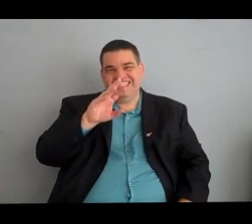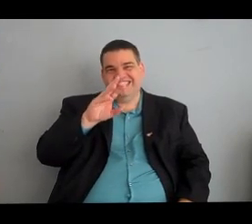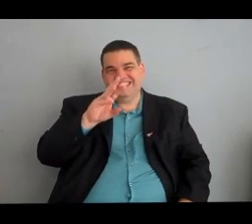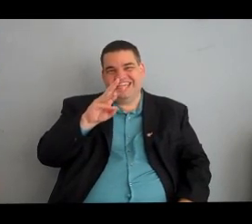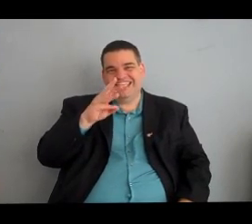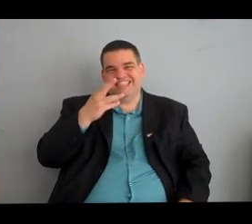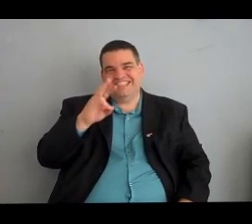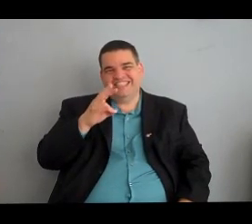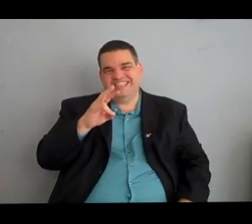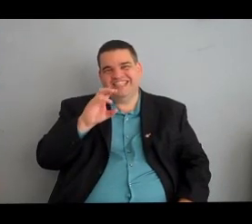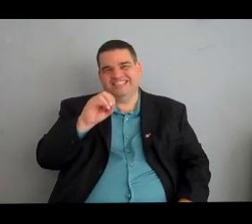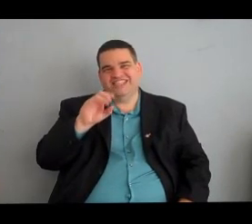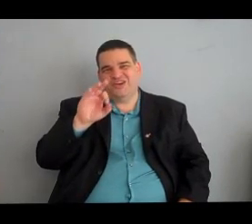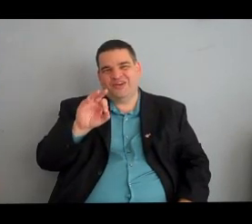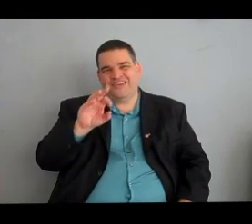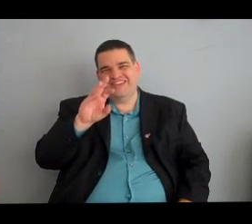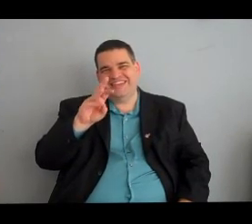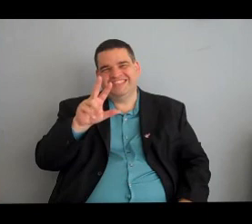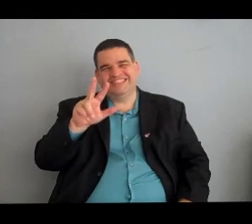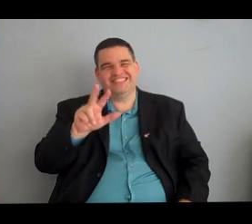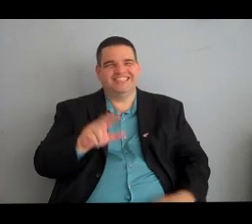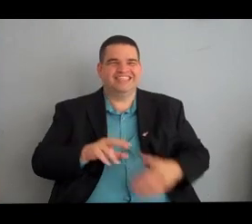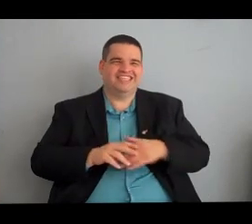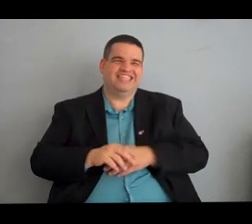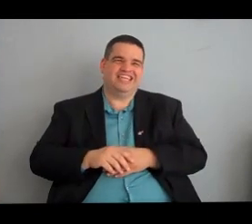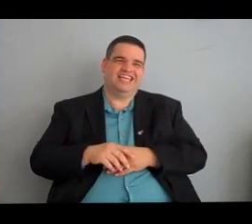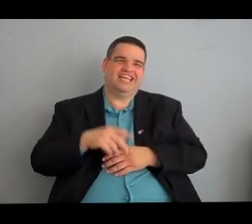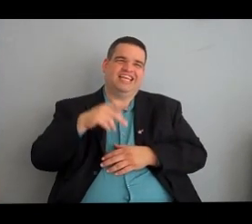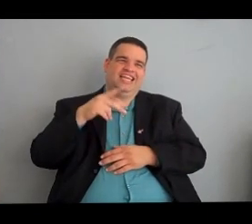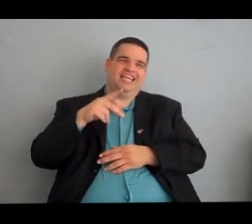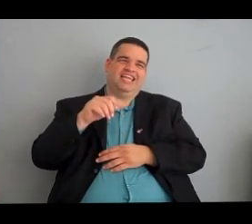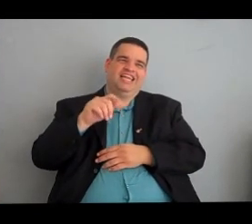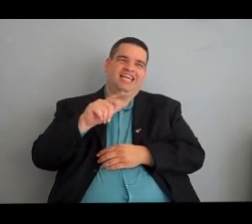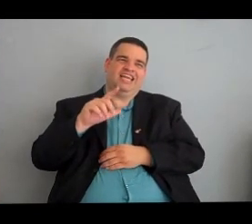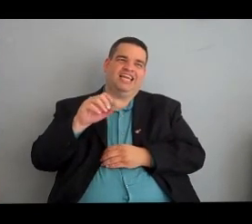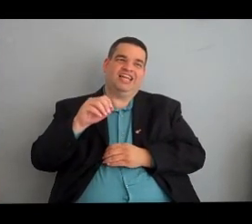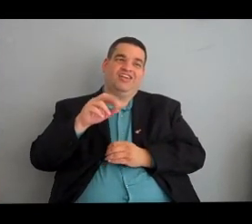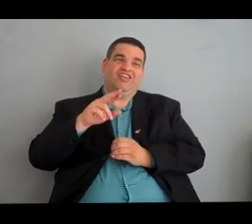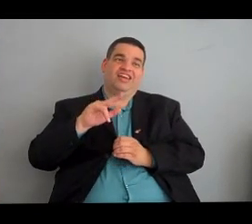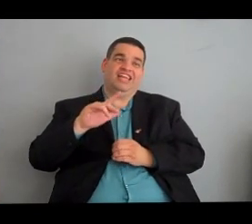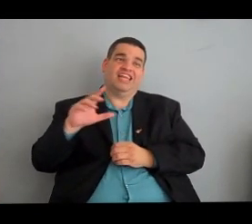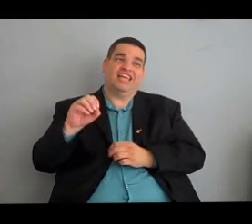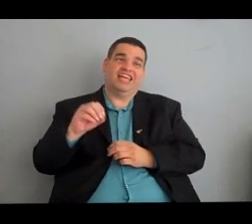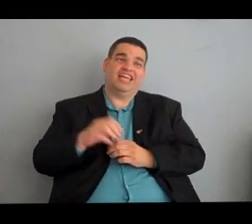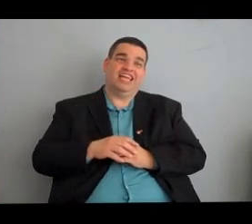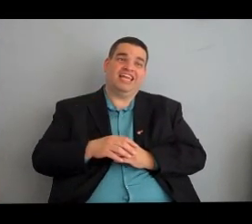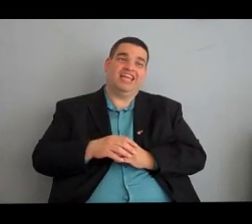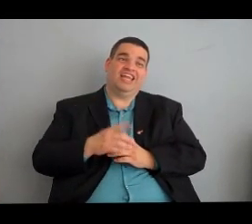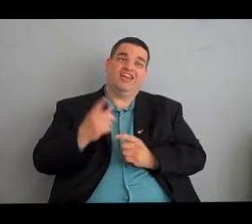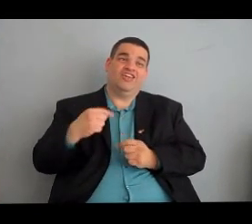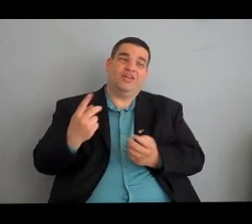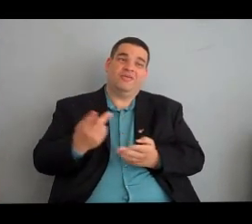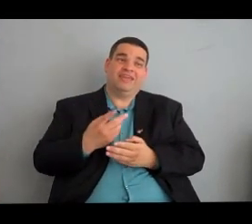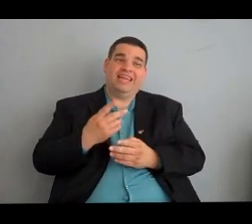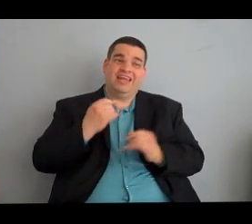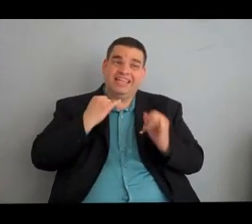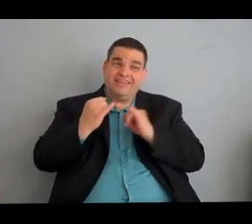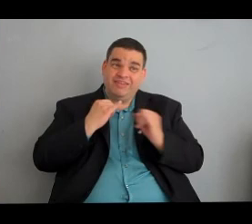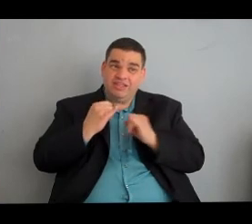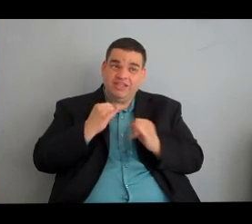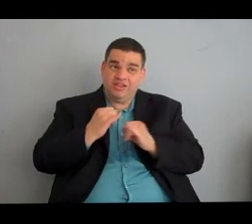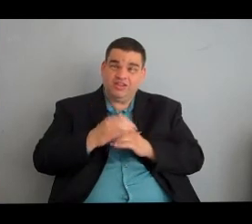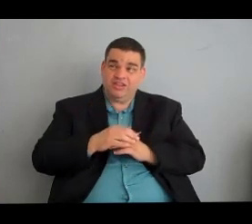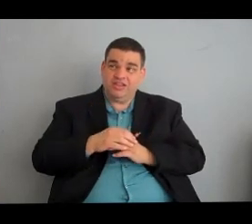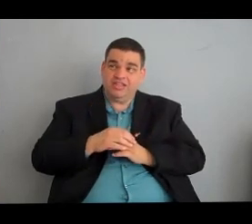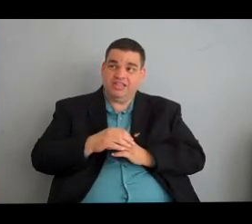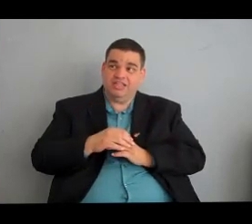617-0963. Palo criollo, pero no se crean que simplemente los tenemos en entrevista, porque ya mismito. ¿Trajeron instrumentos? Ajá, mira,